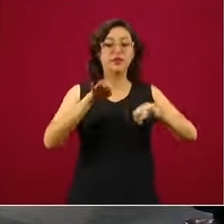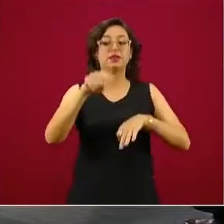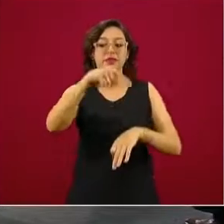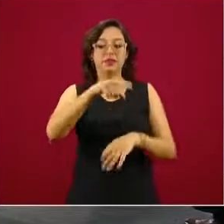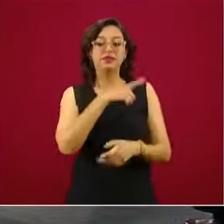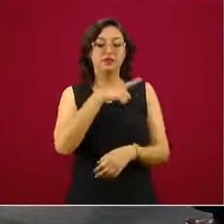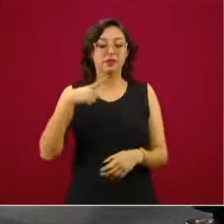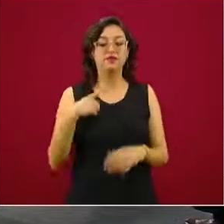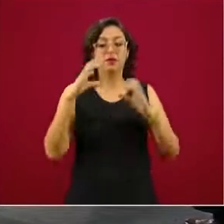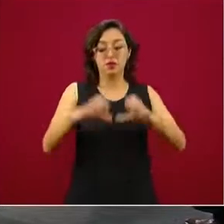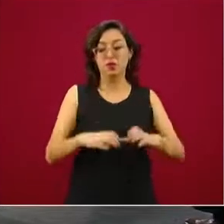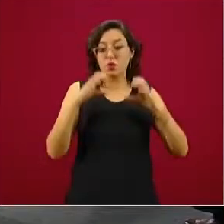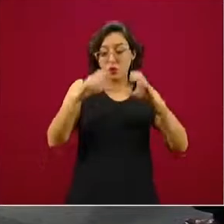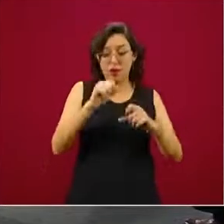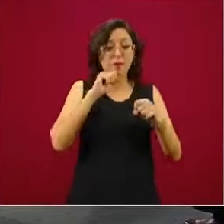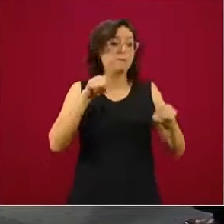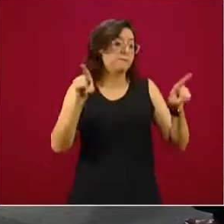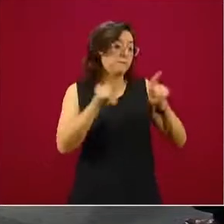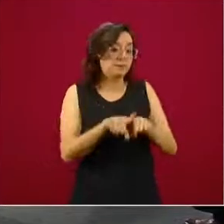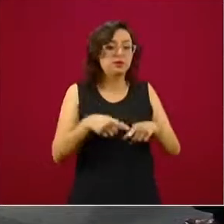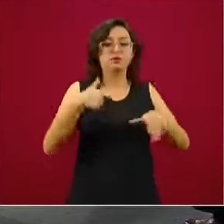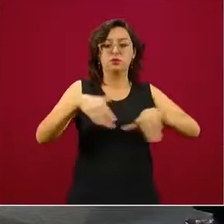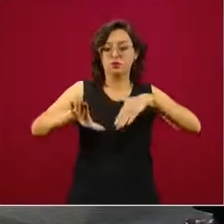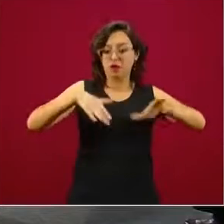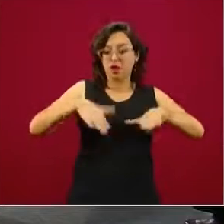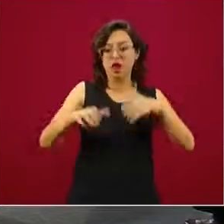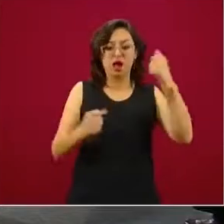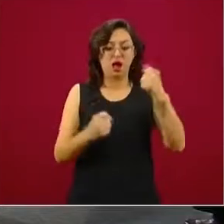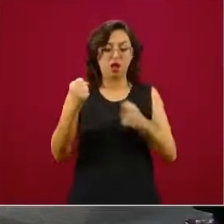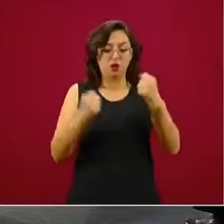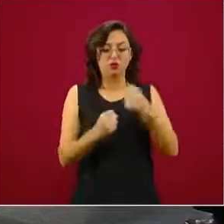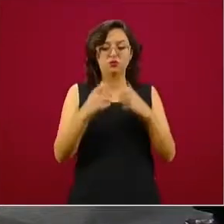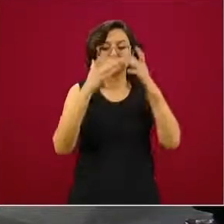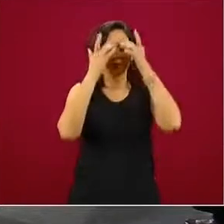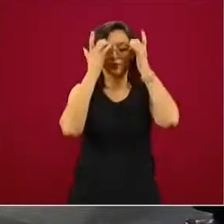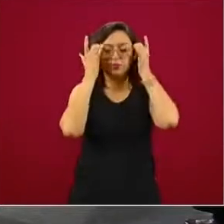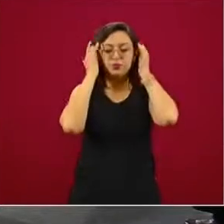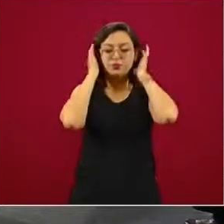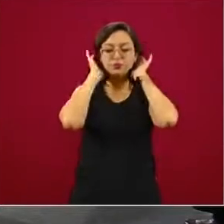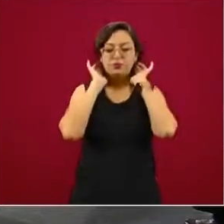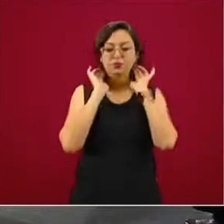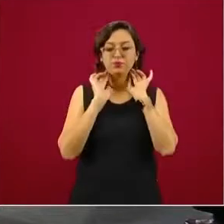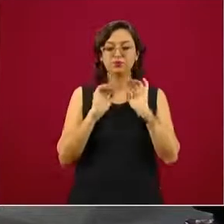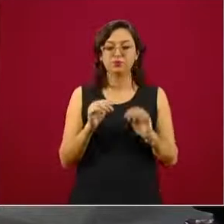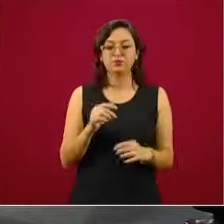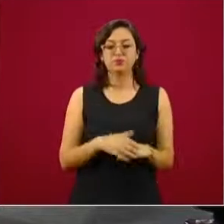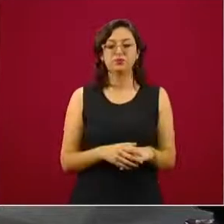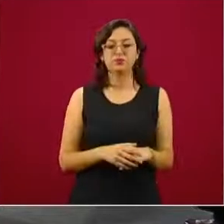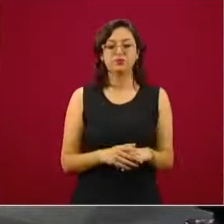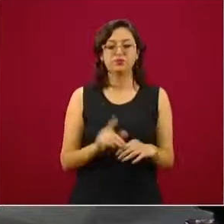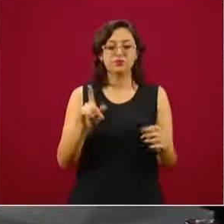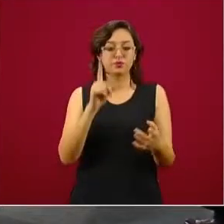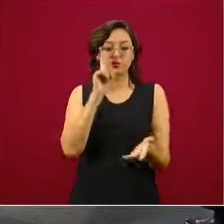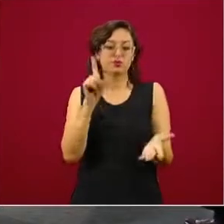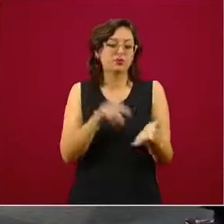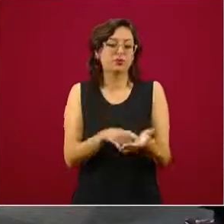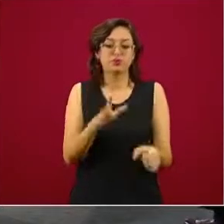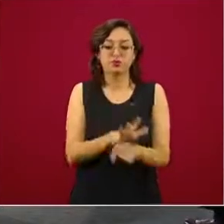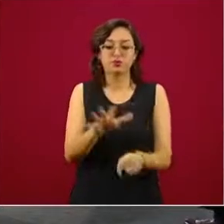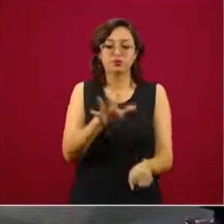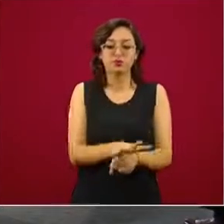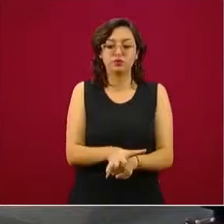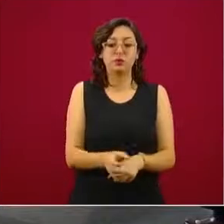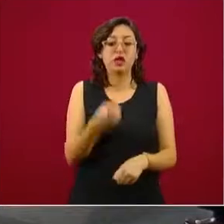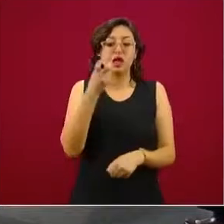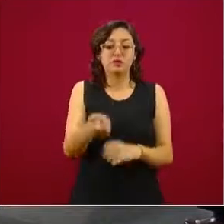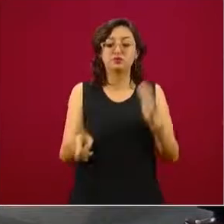filtros peatonales, filtros vehiculares. La siguiente. No, creo que hasta ahí llegamos. Esto es lo que hay que estar explicando. Y de